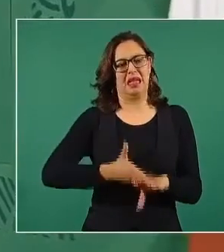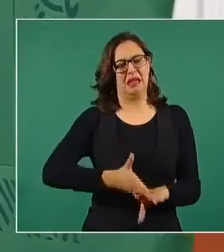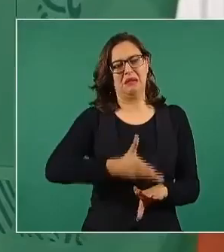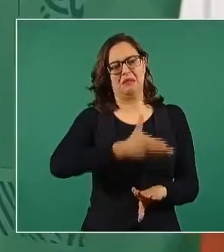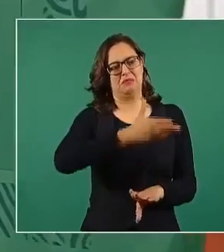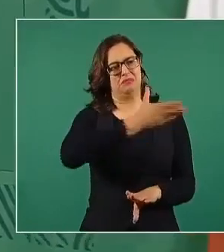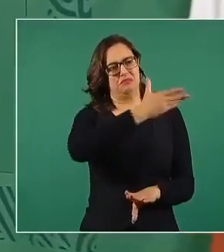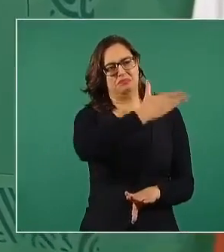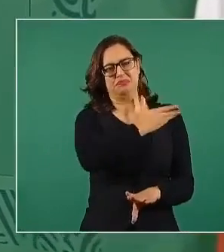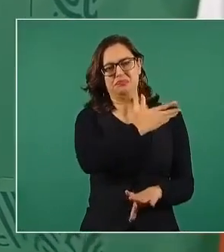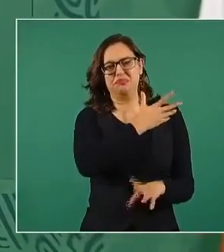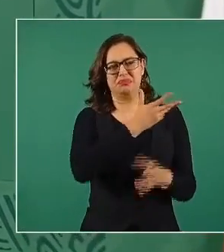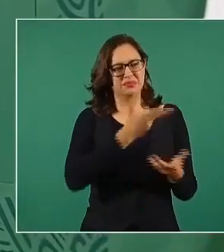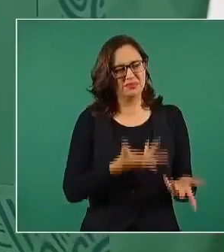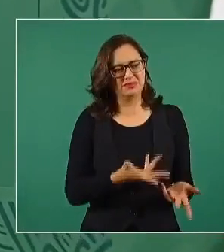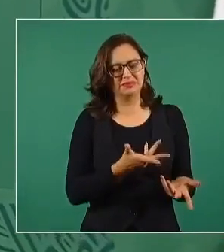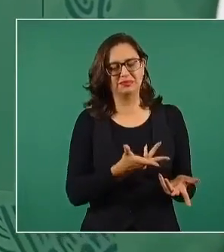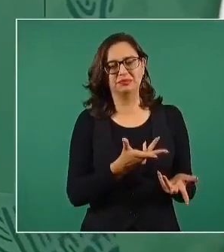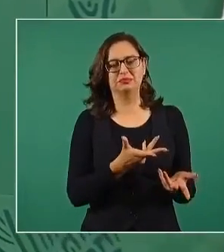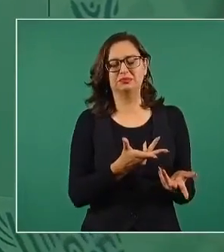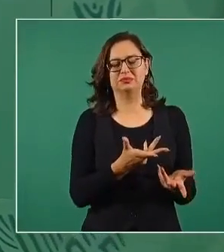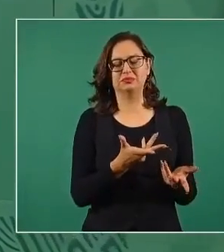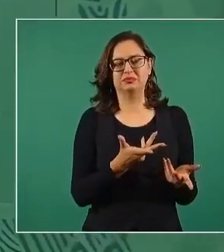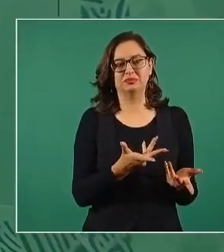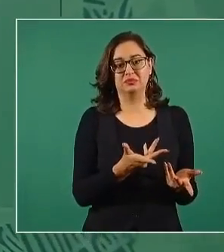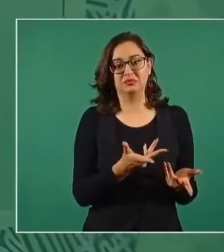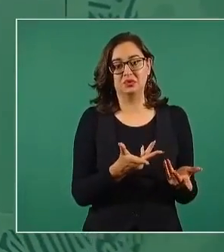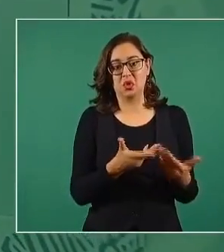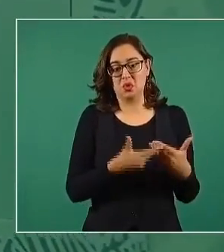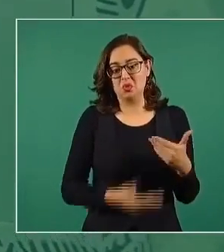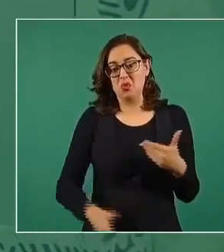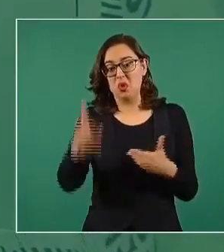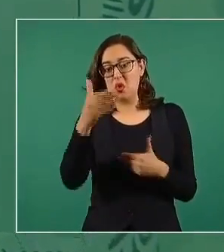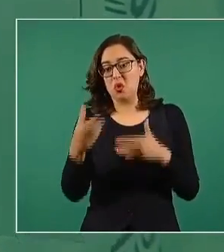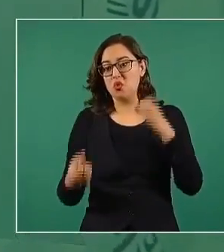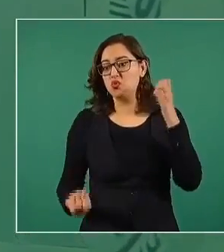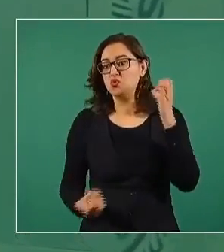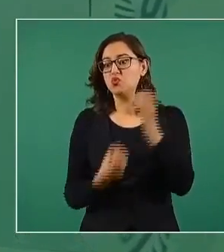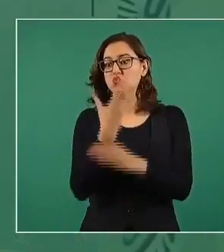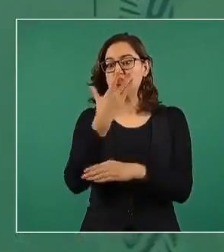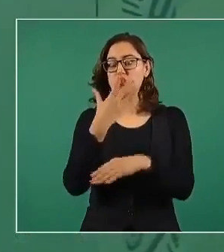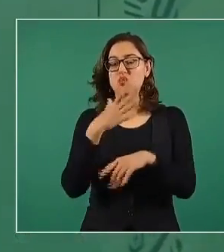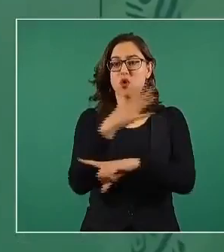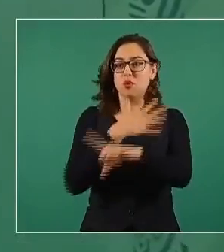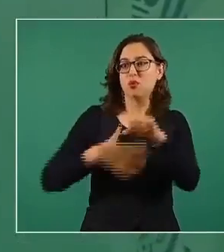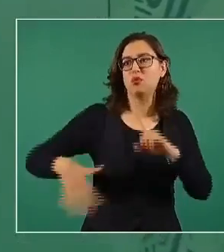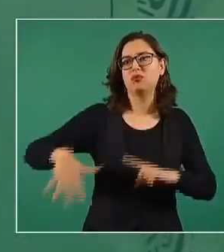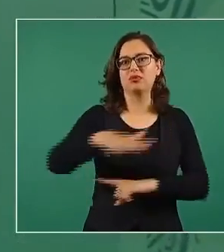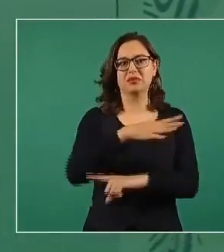que ya no tienen que ver con la nueva realidad.